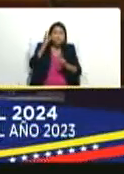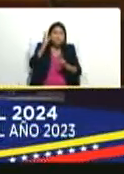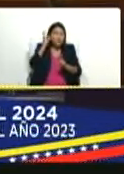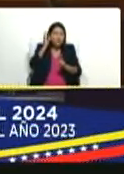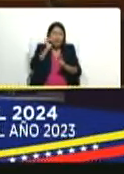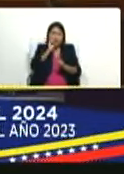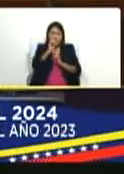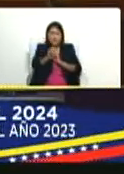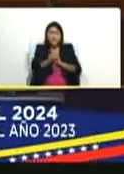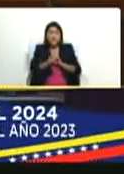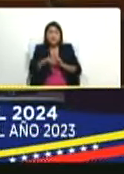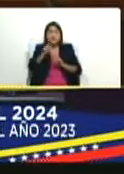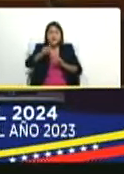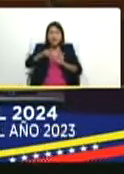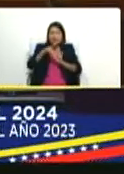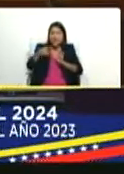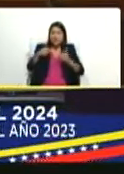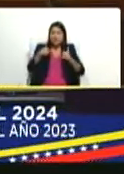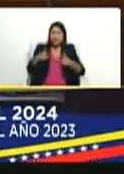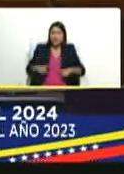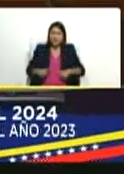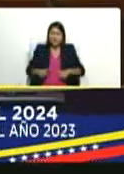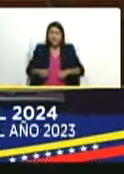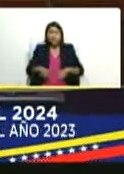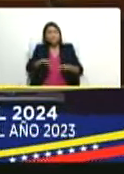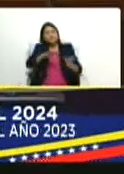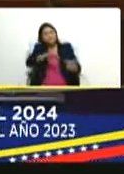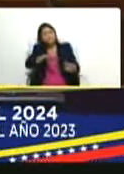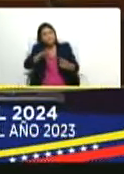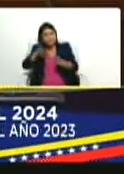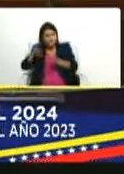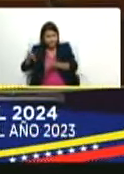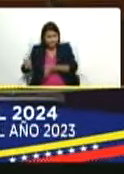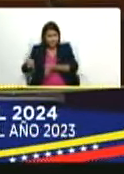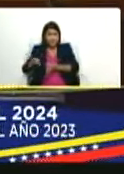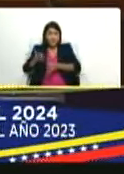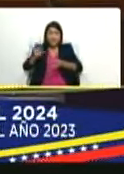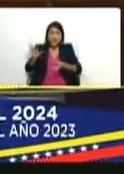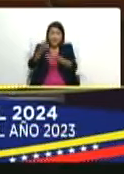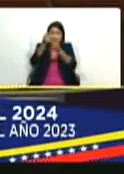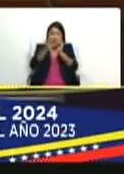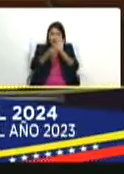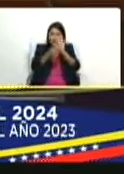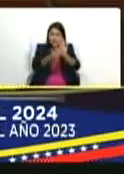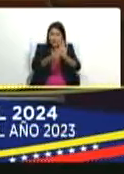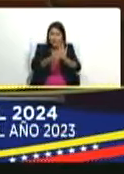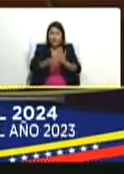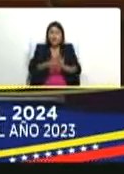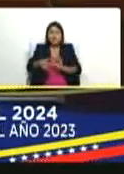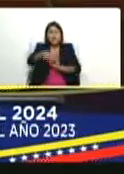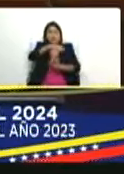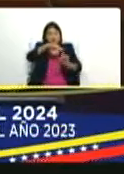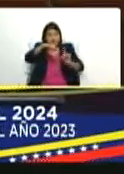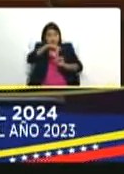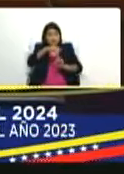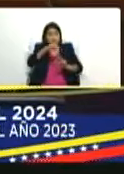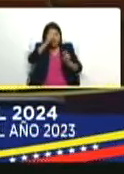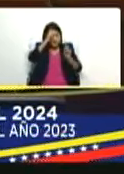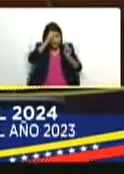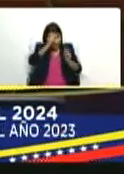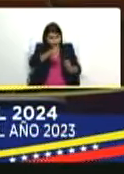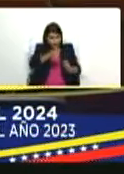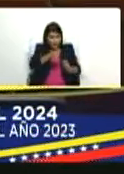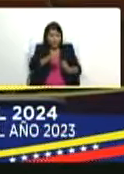Derechos Humanos. En otro orden de ideas, también se rescataron espacios aledaños a las sedes judiciales, honrando la figura de